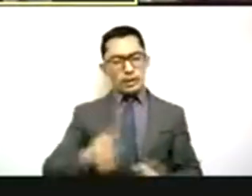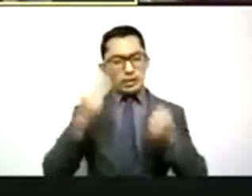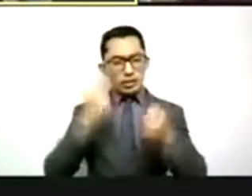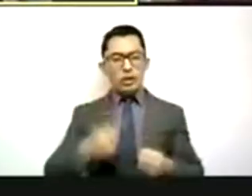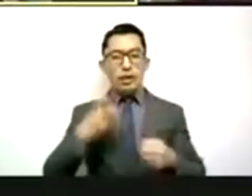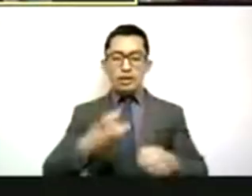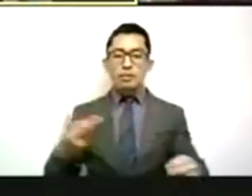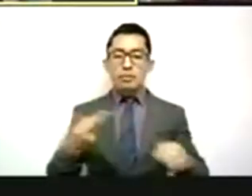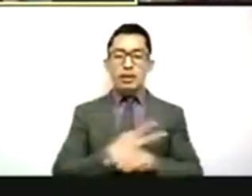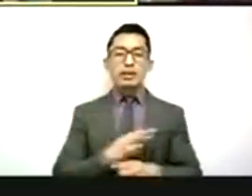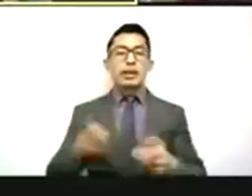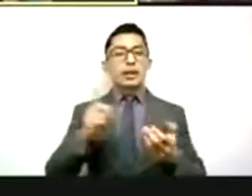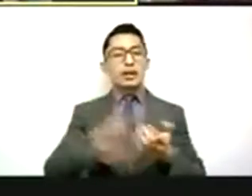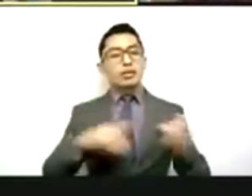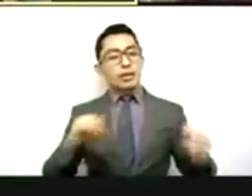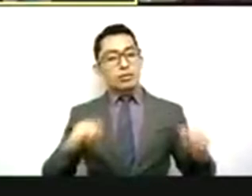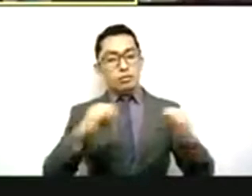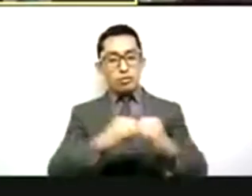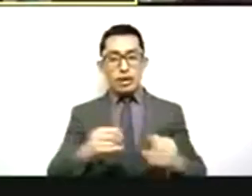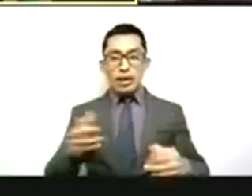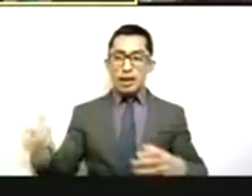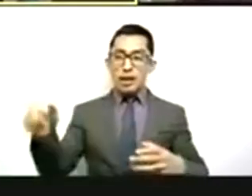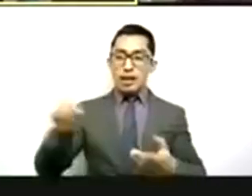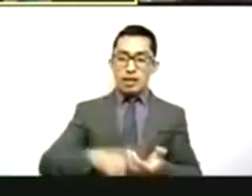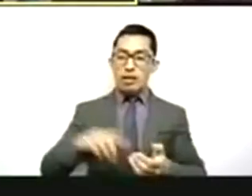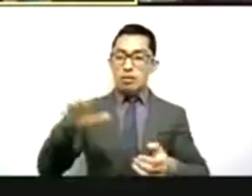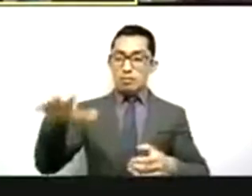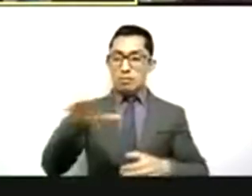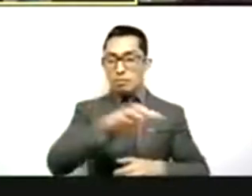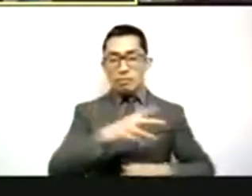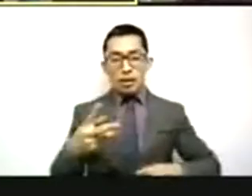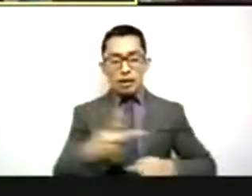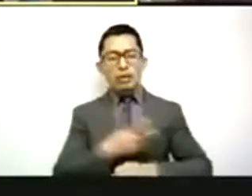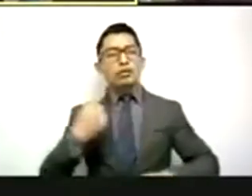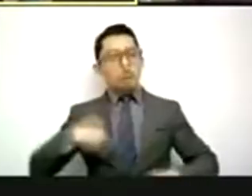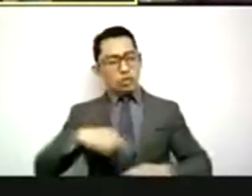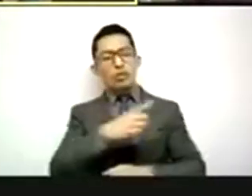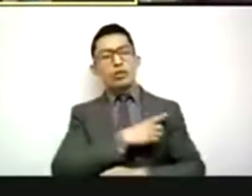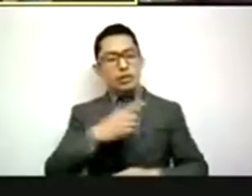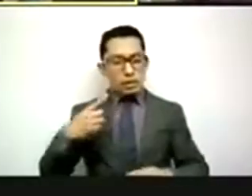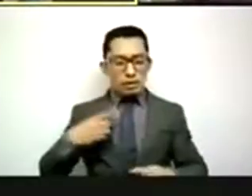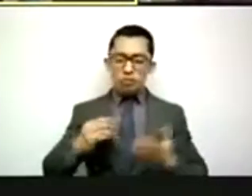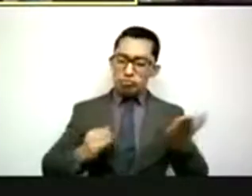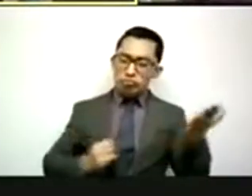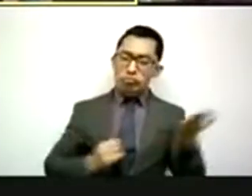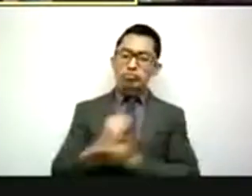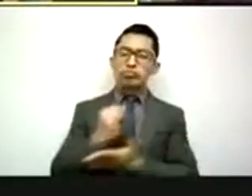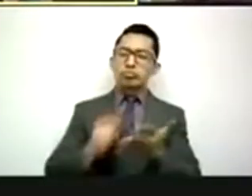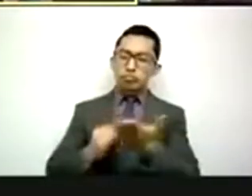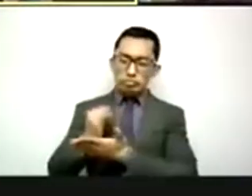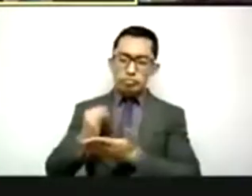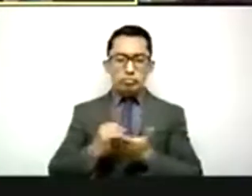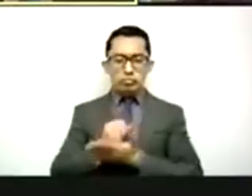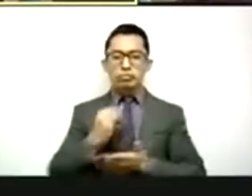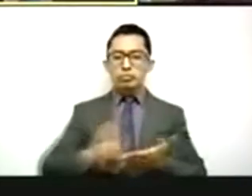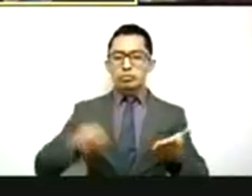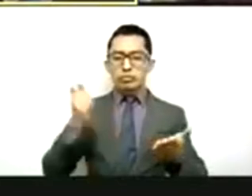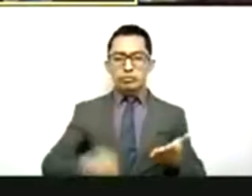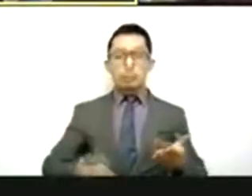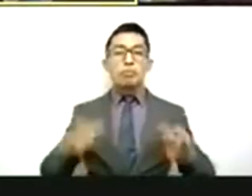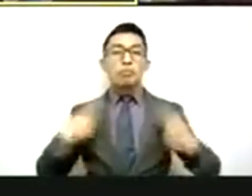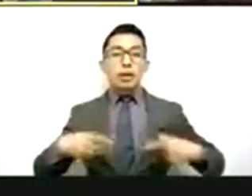las instituciones es como tenemos y debemos dar respuestas a este tipo de reclamos que no